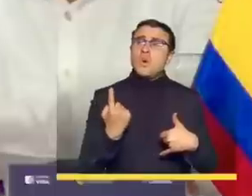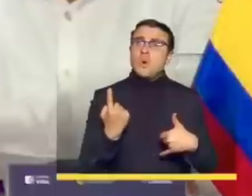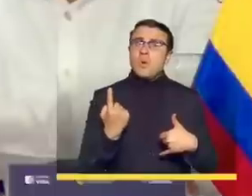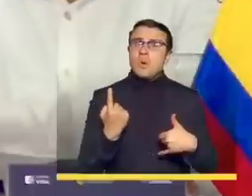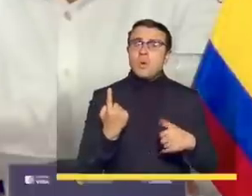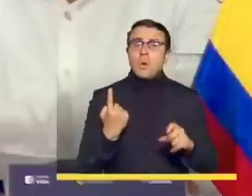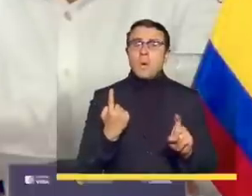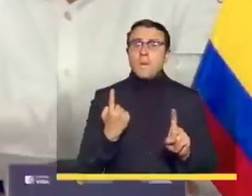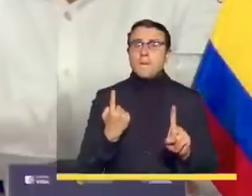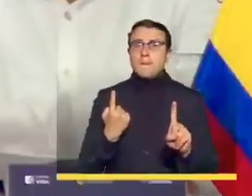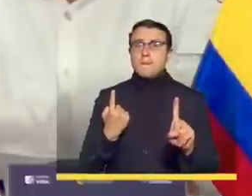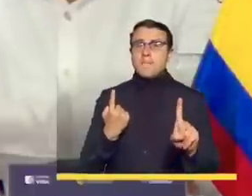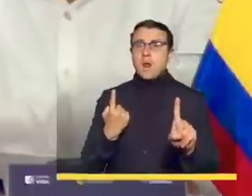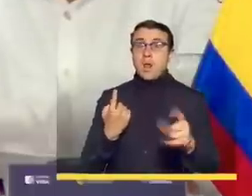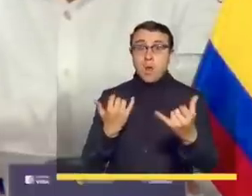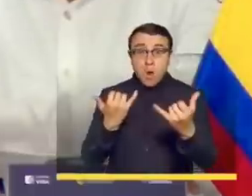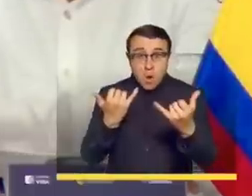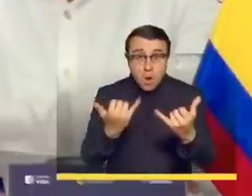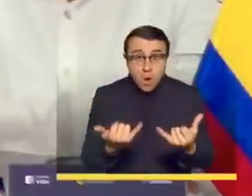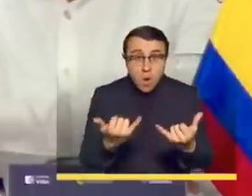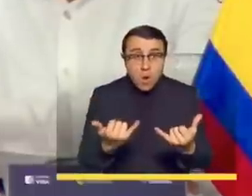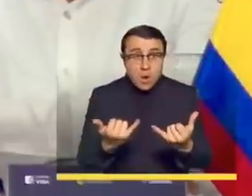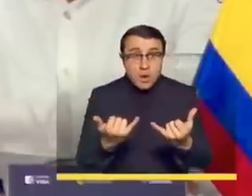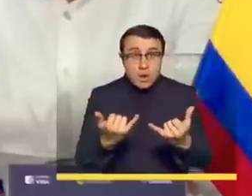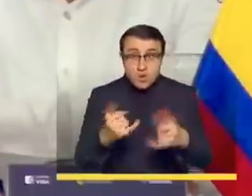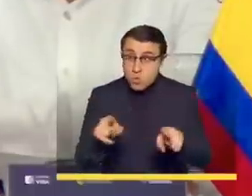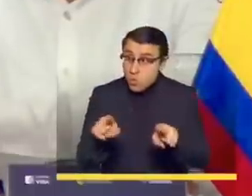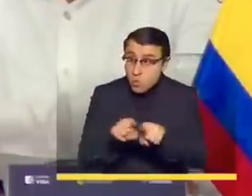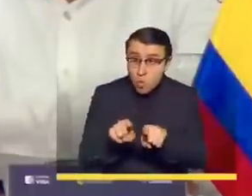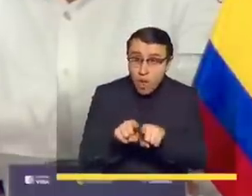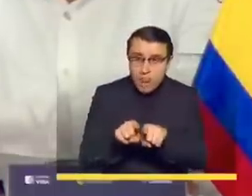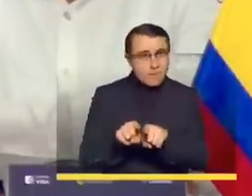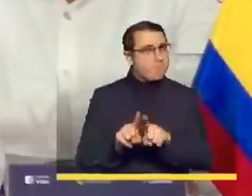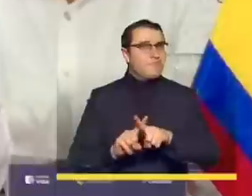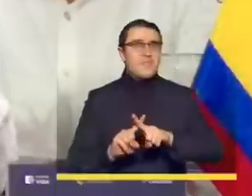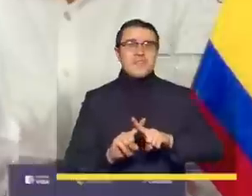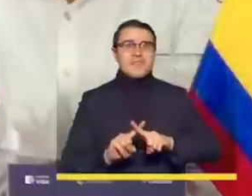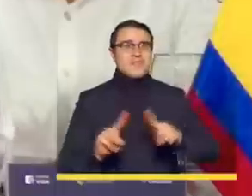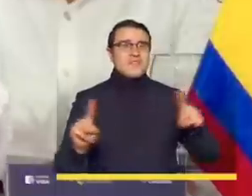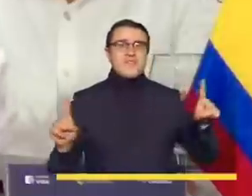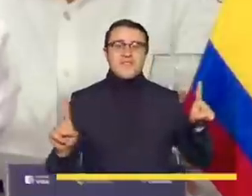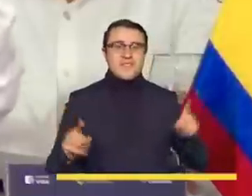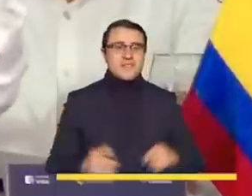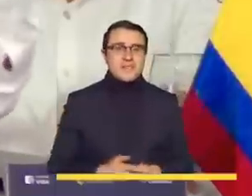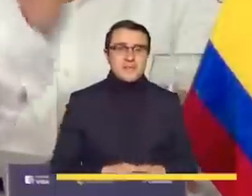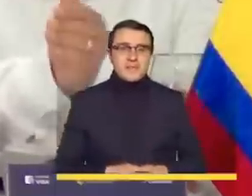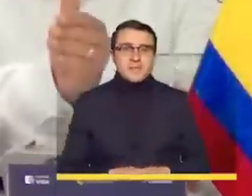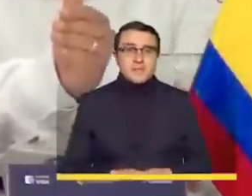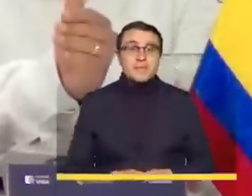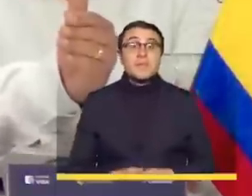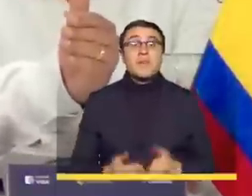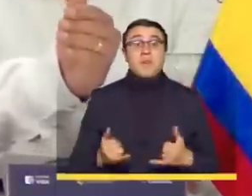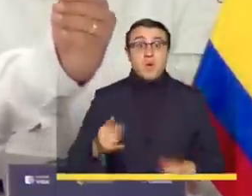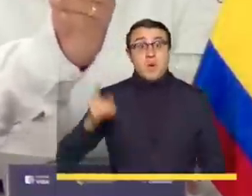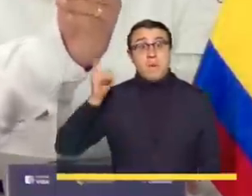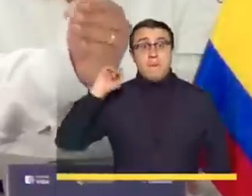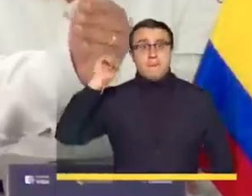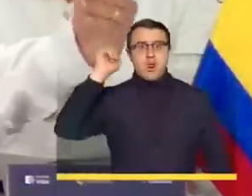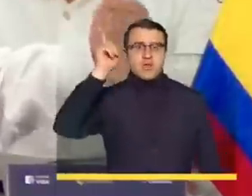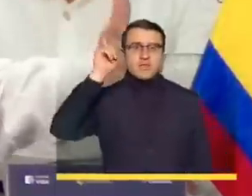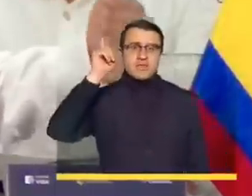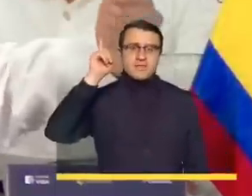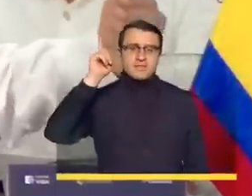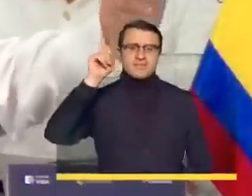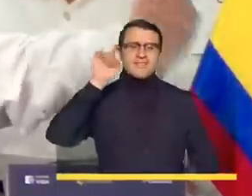Pero hoy no es así. Hoy precisamente la dinámica de la política